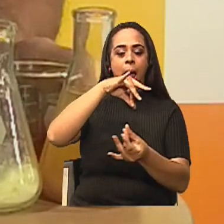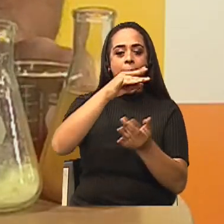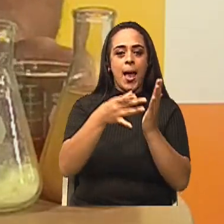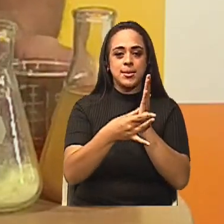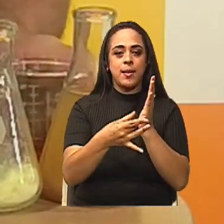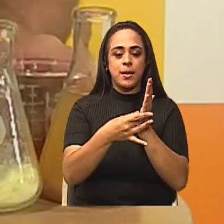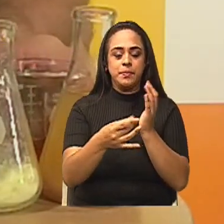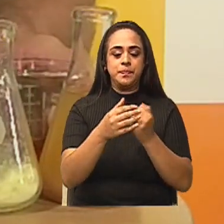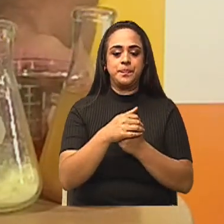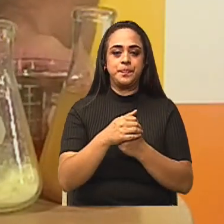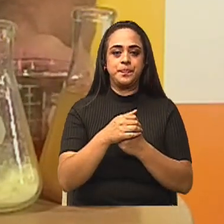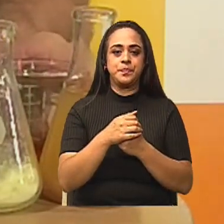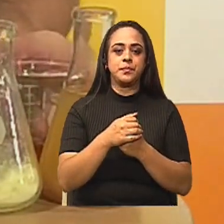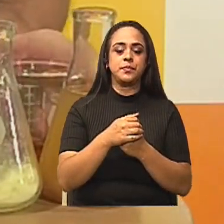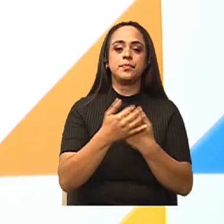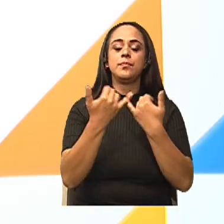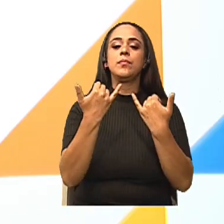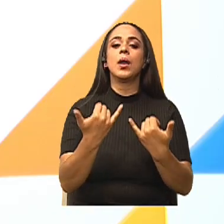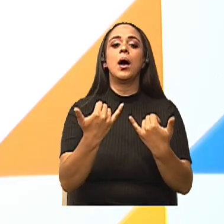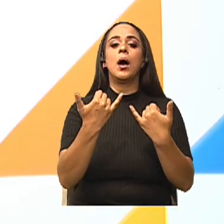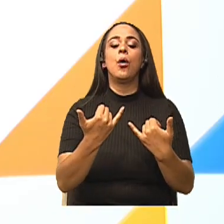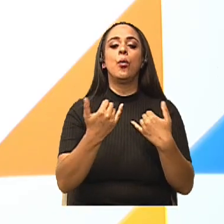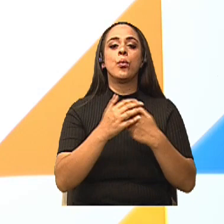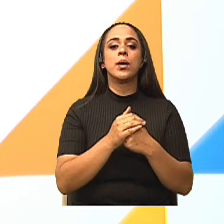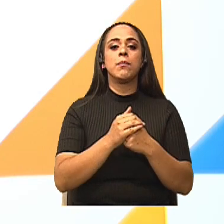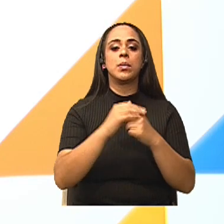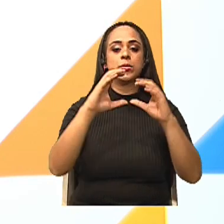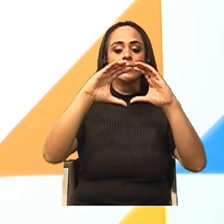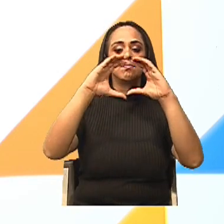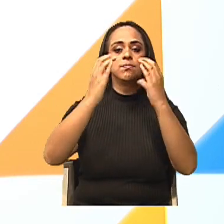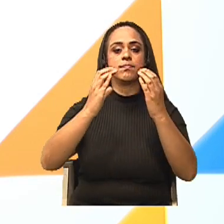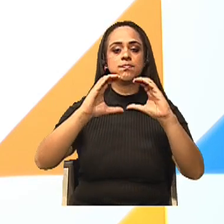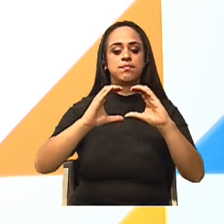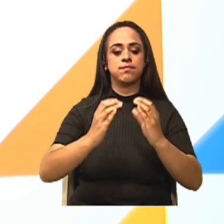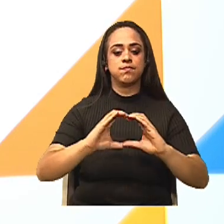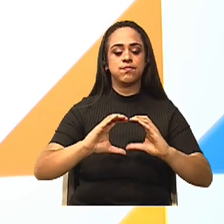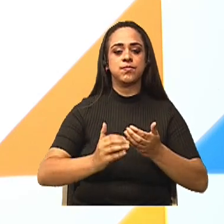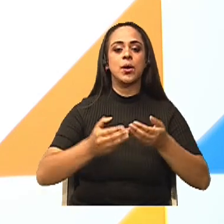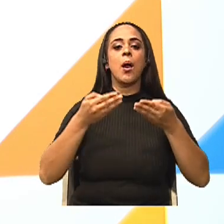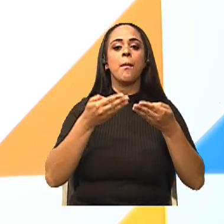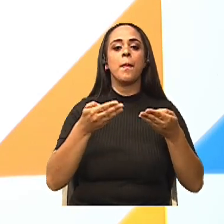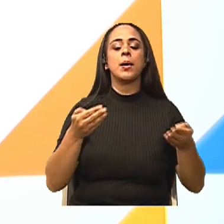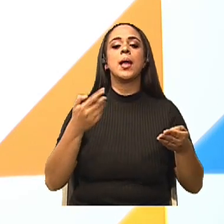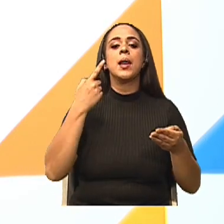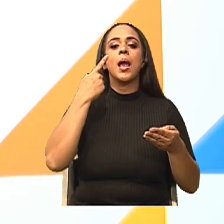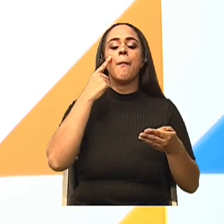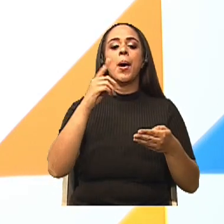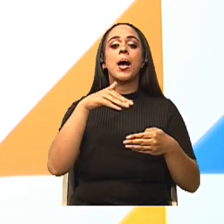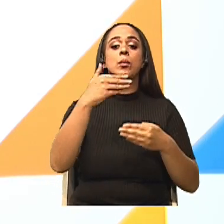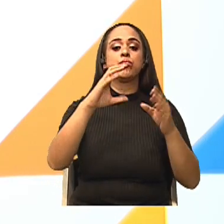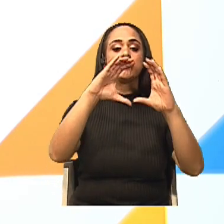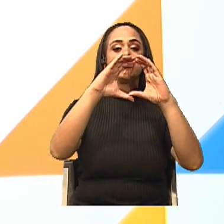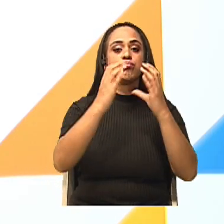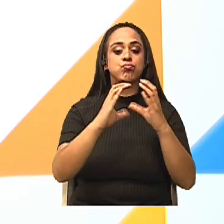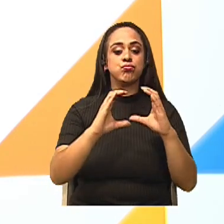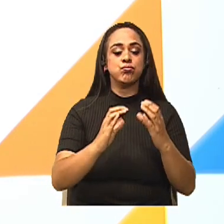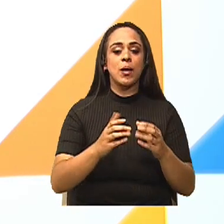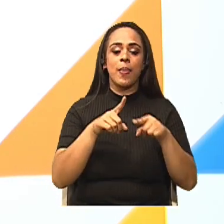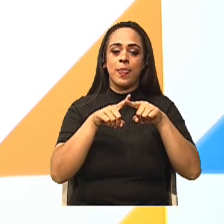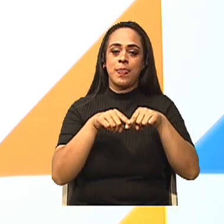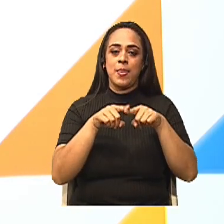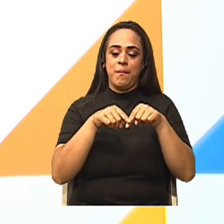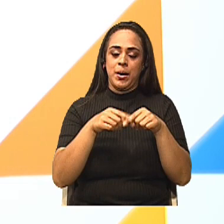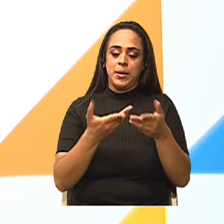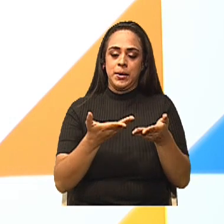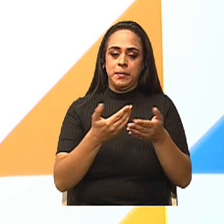¿Ok? Ahora, vamos a clasificar la materia para luego clasificar estos materiales dependiendo de esa